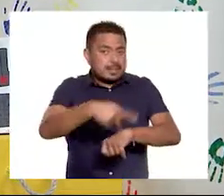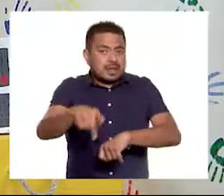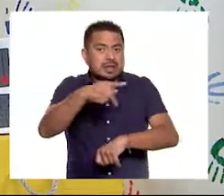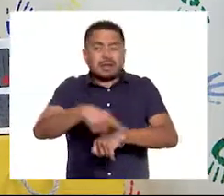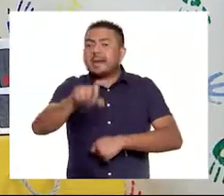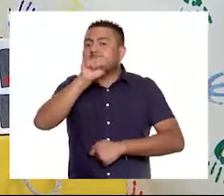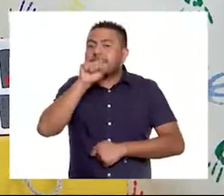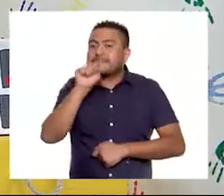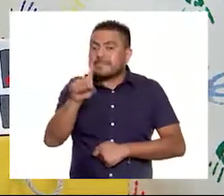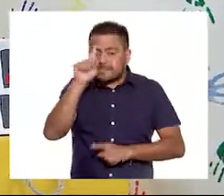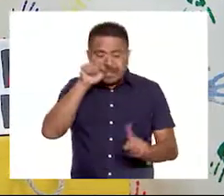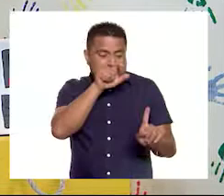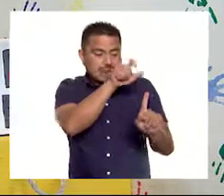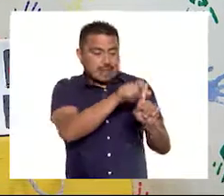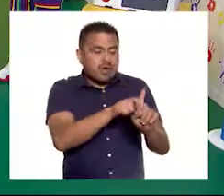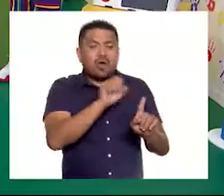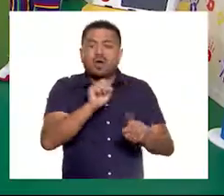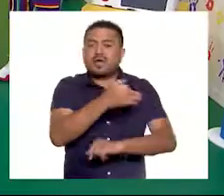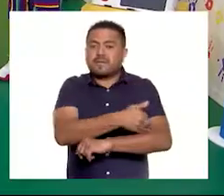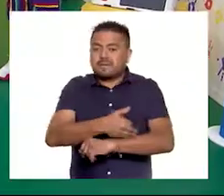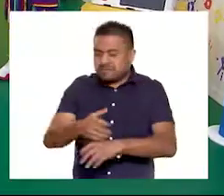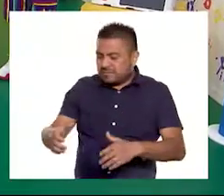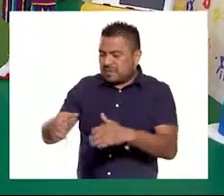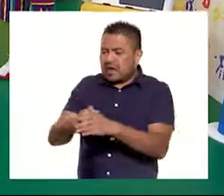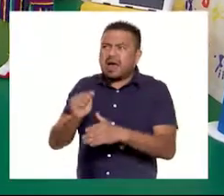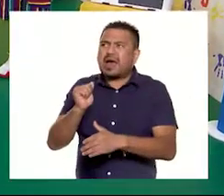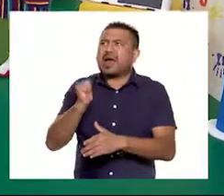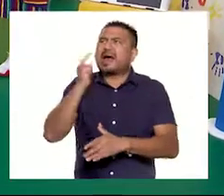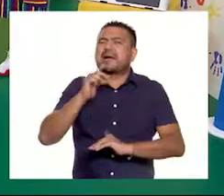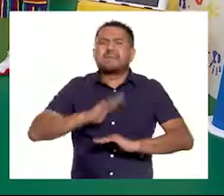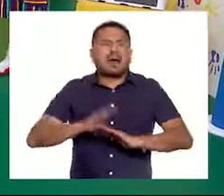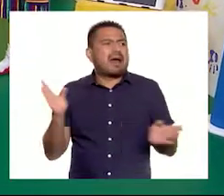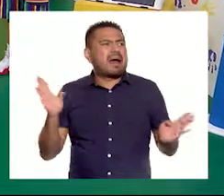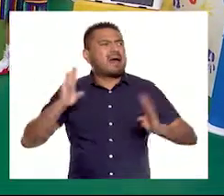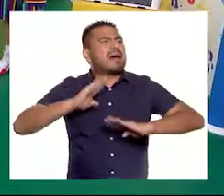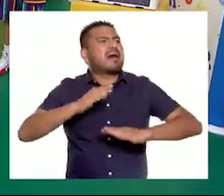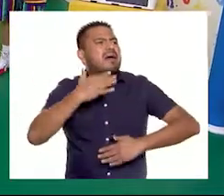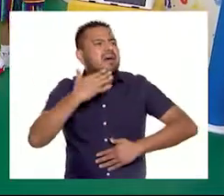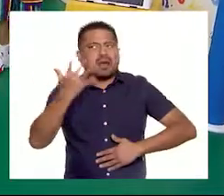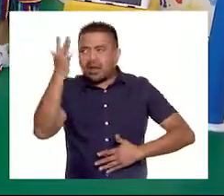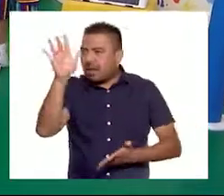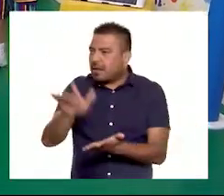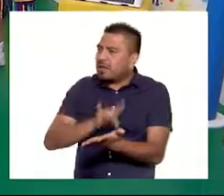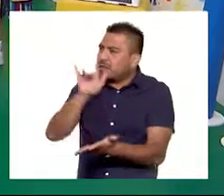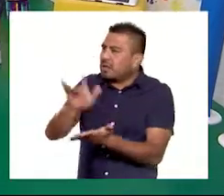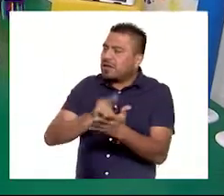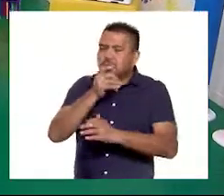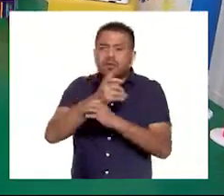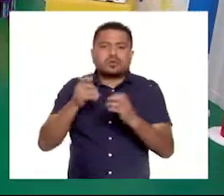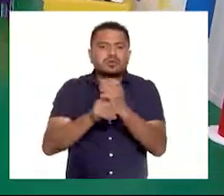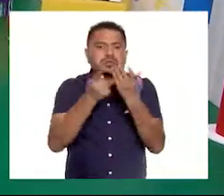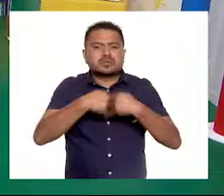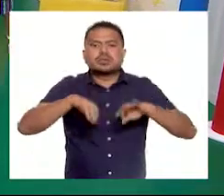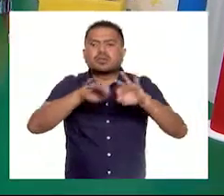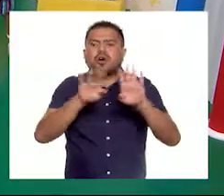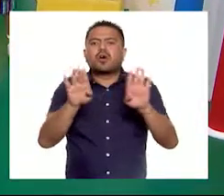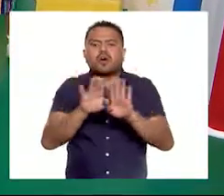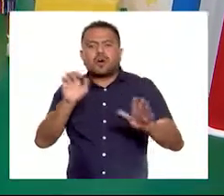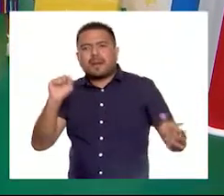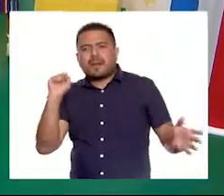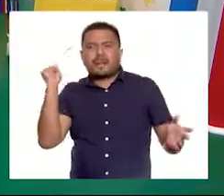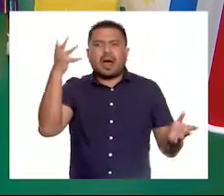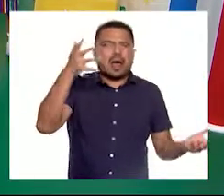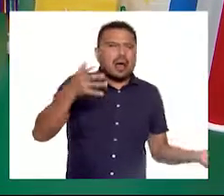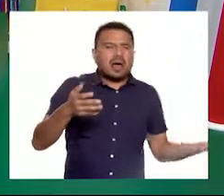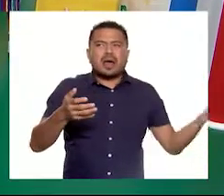peligrosa inclusive para él, claro, o para su familia, la convirtió en algo muy, muy agradable y aprendió cosas importantes, como a lanzar los